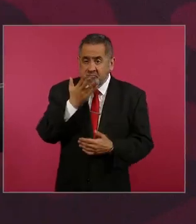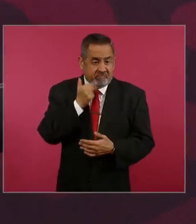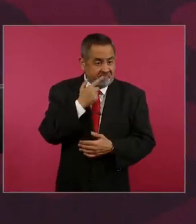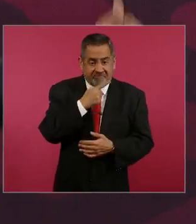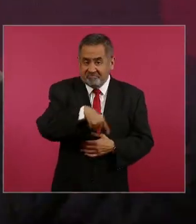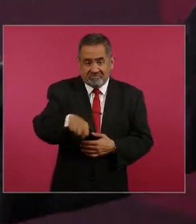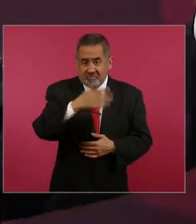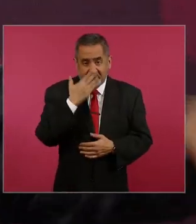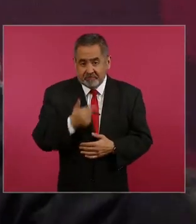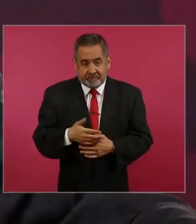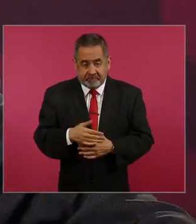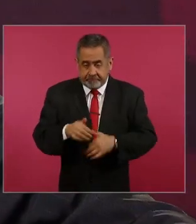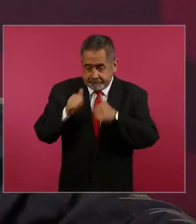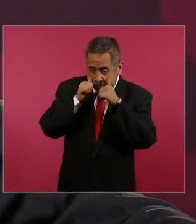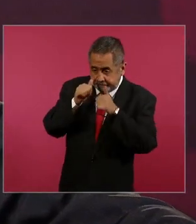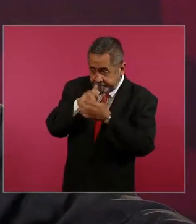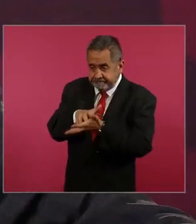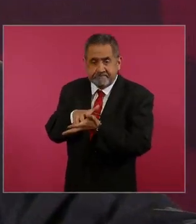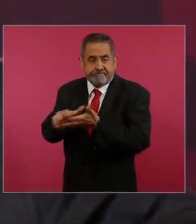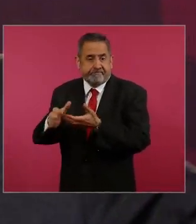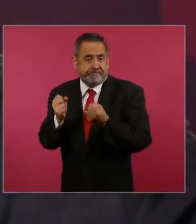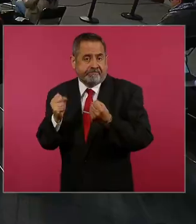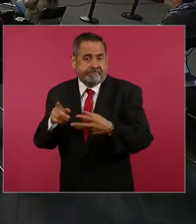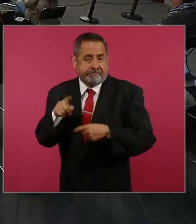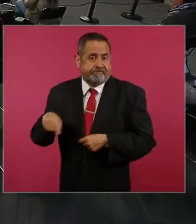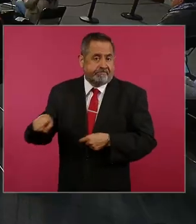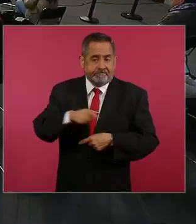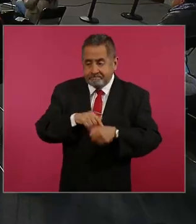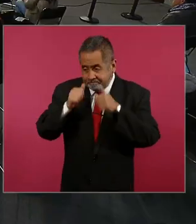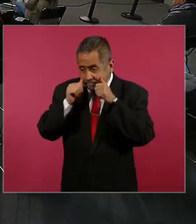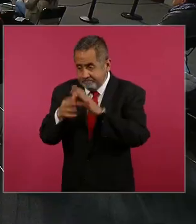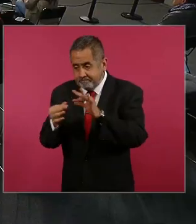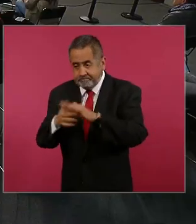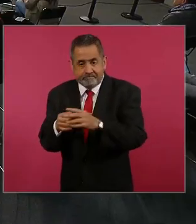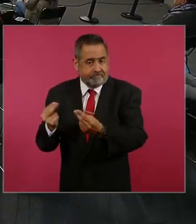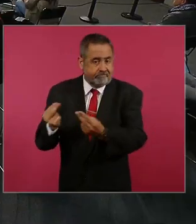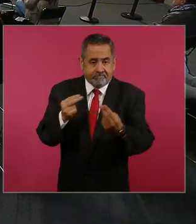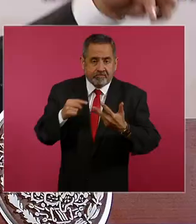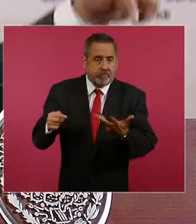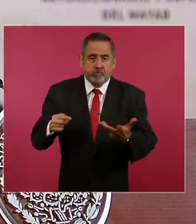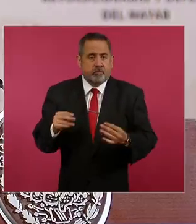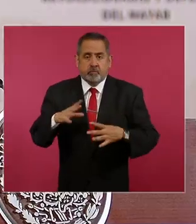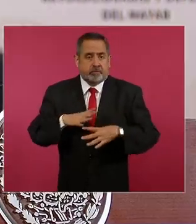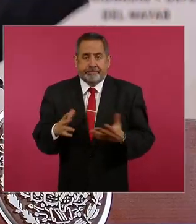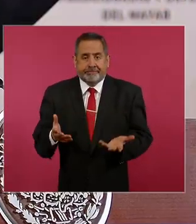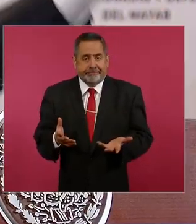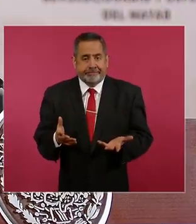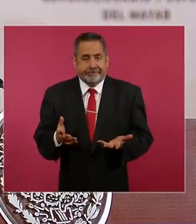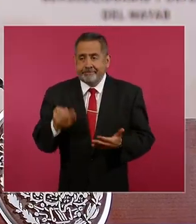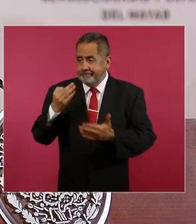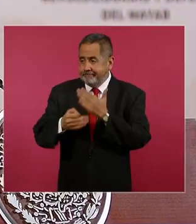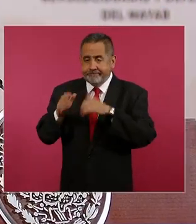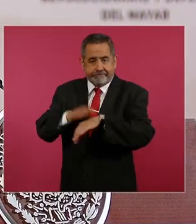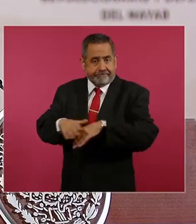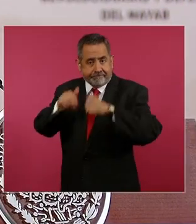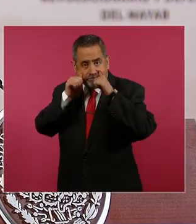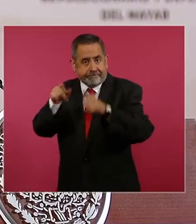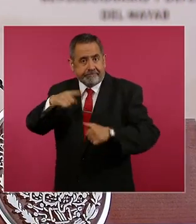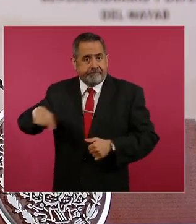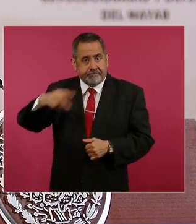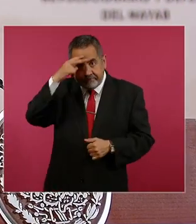para atender las necesidades de salud de los mexicanos